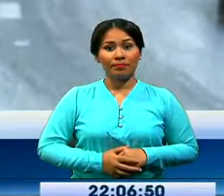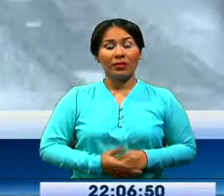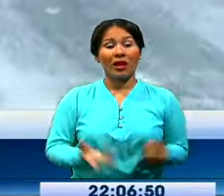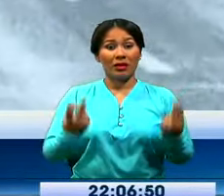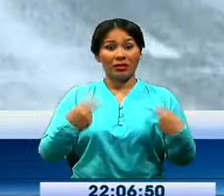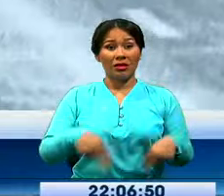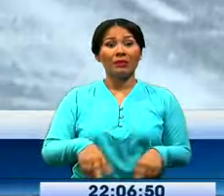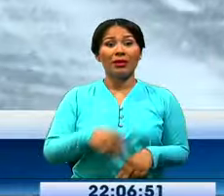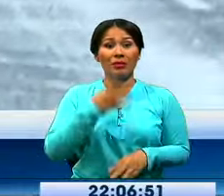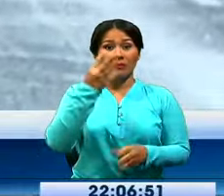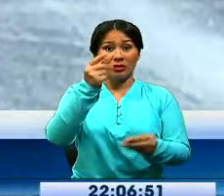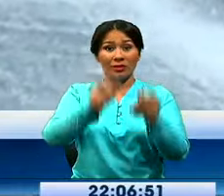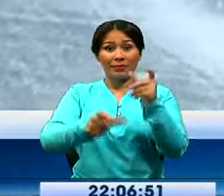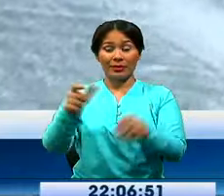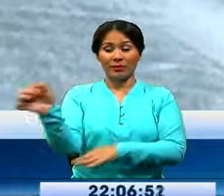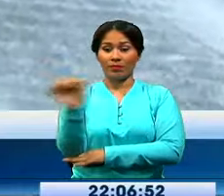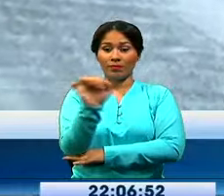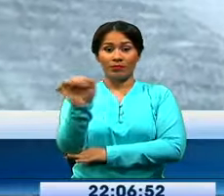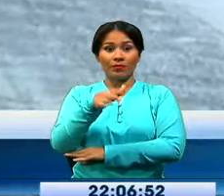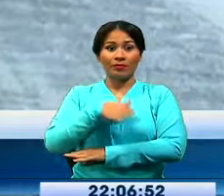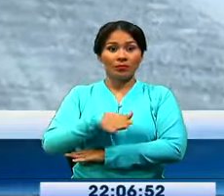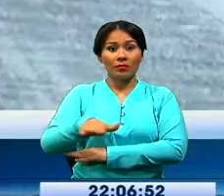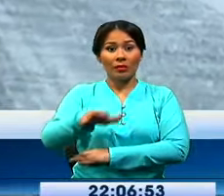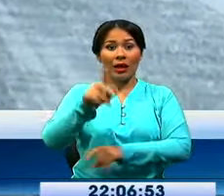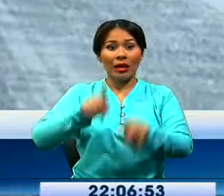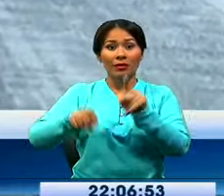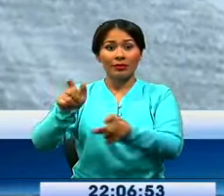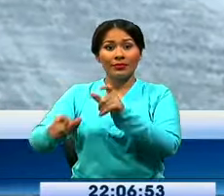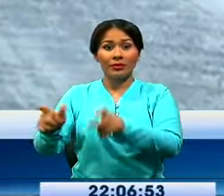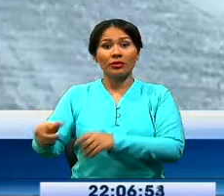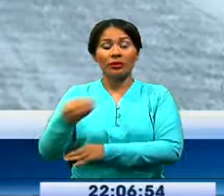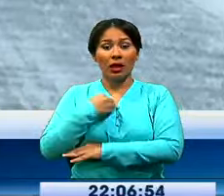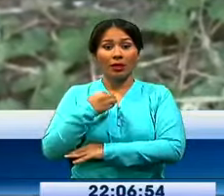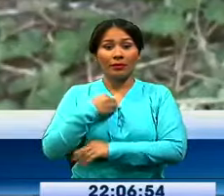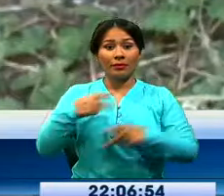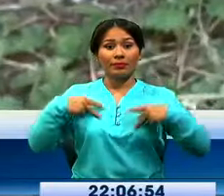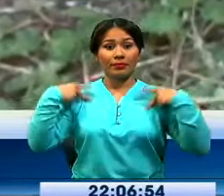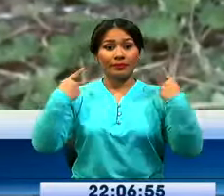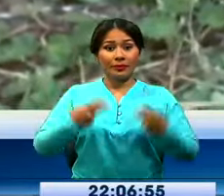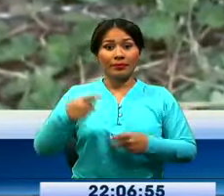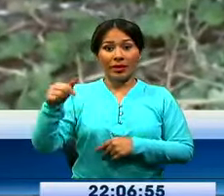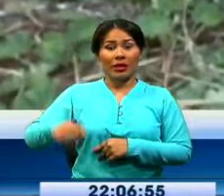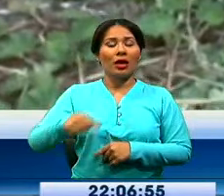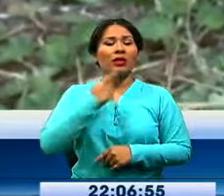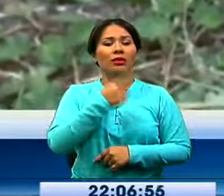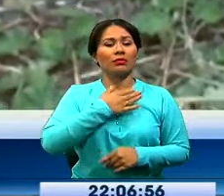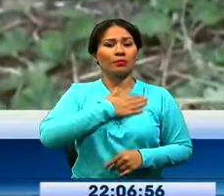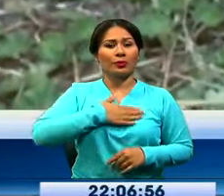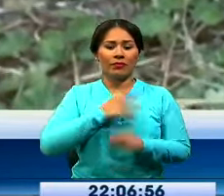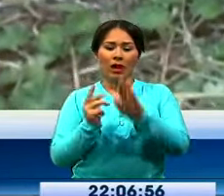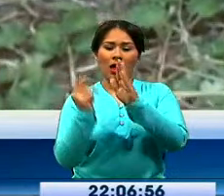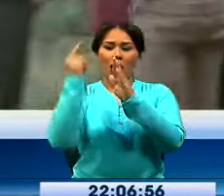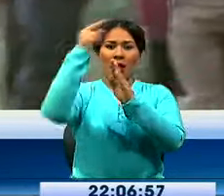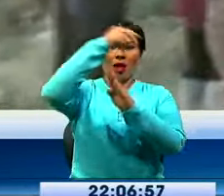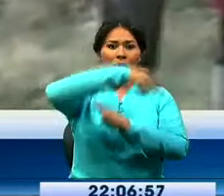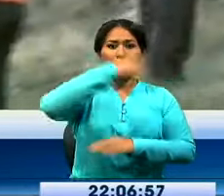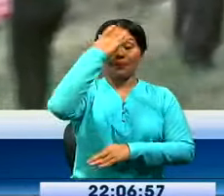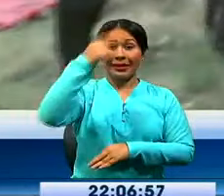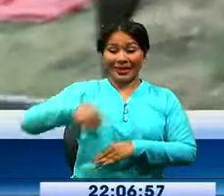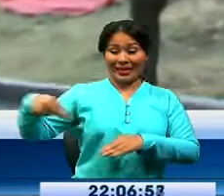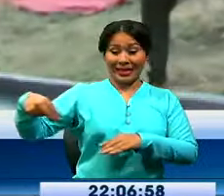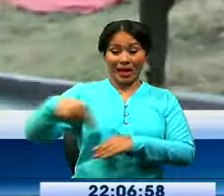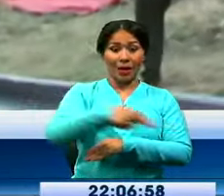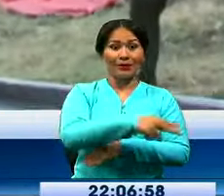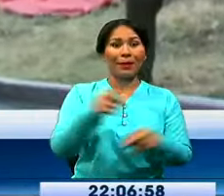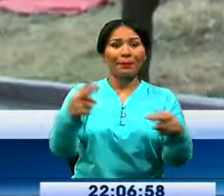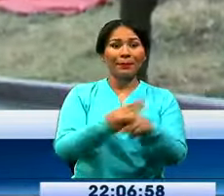Mientras el clamor de quienes viven en el sector era la urgencia de contar con un puente peatonal para evitar más muertes en una carretera que deja dolor